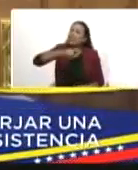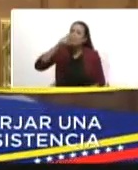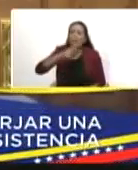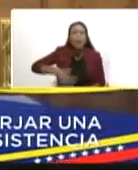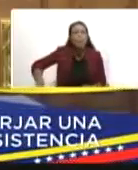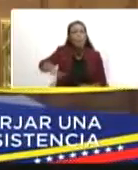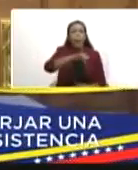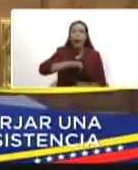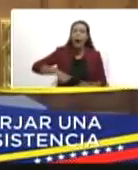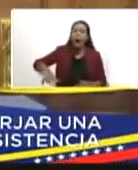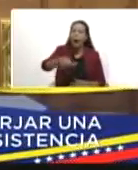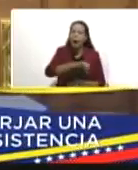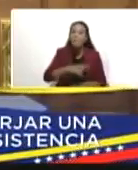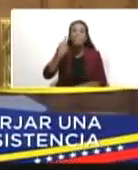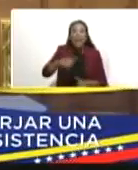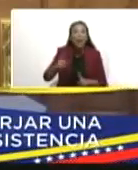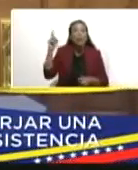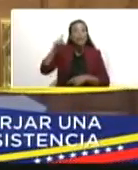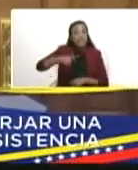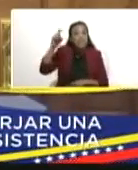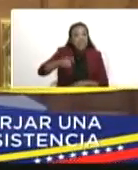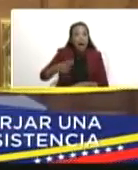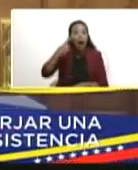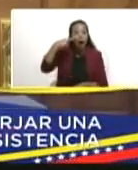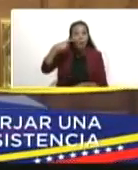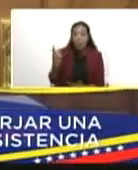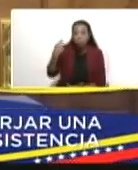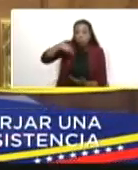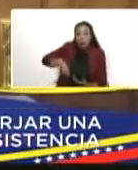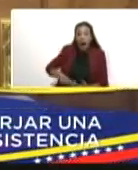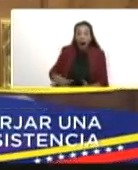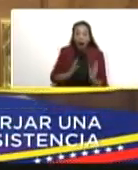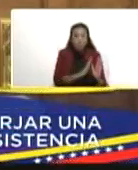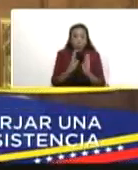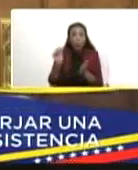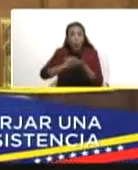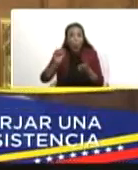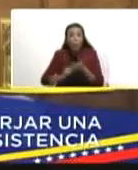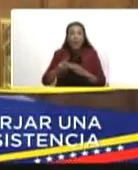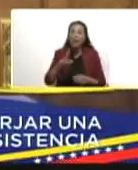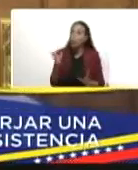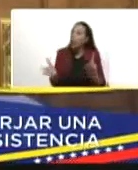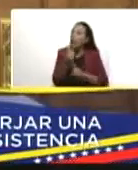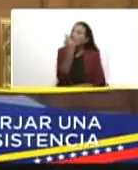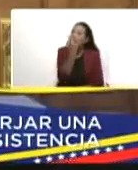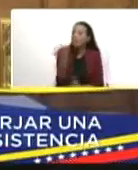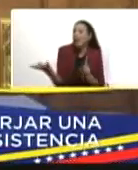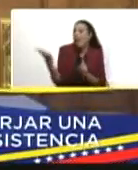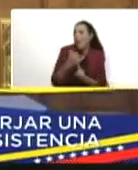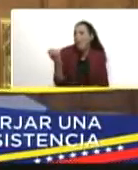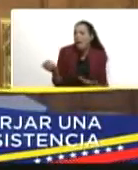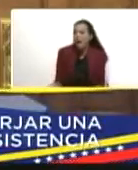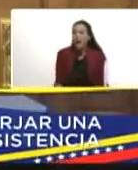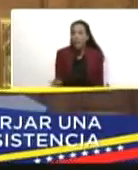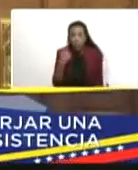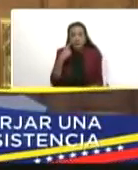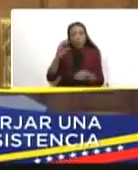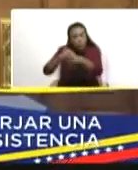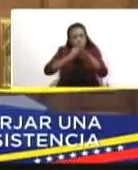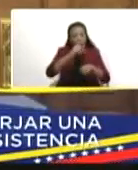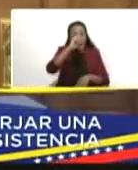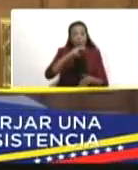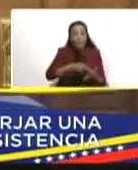necesidad pero necesitamos tener en nuestras cuentas también lo que no se ha logrado por eso reclamos para